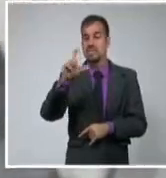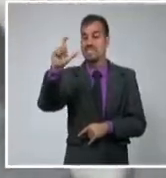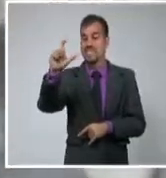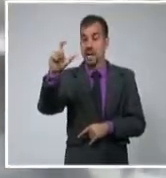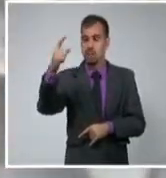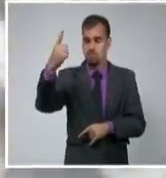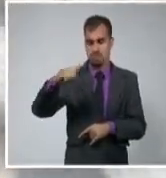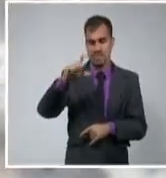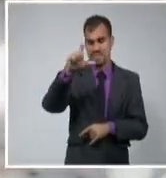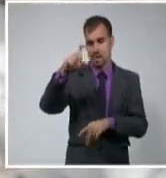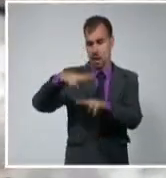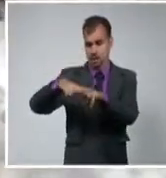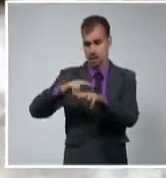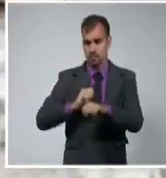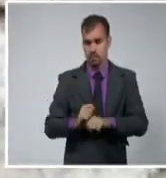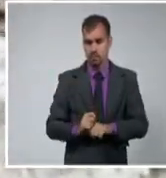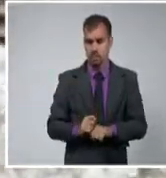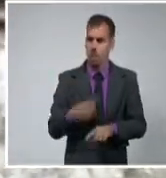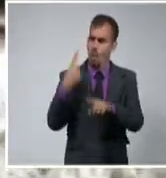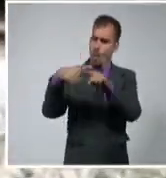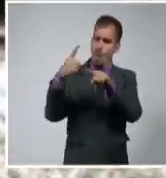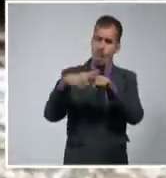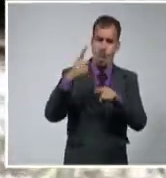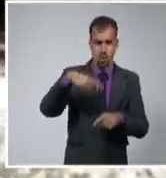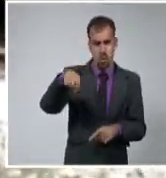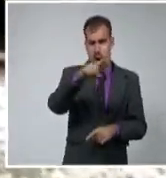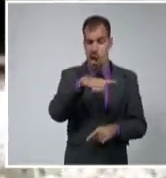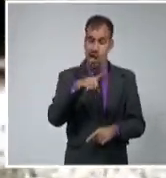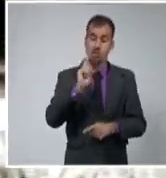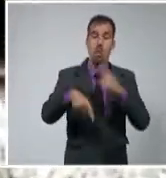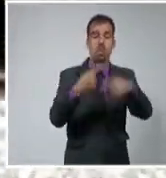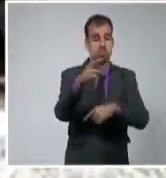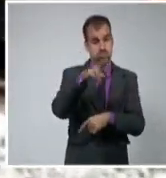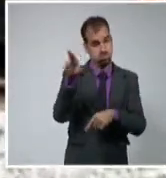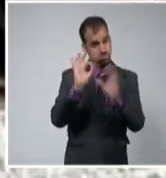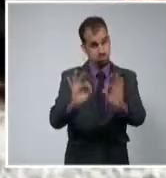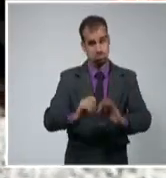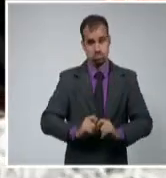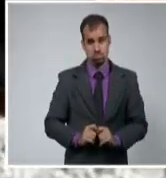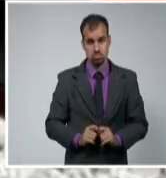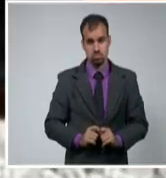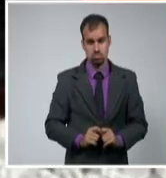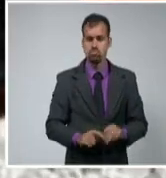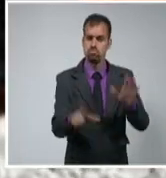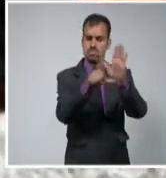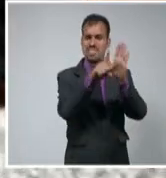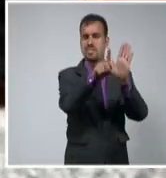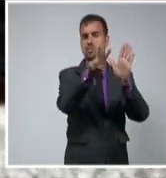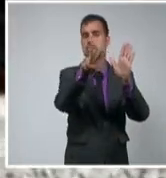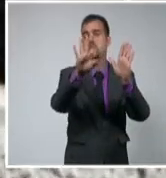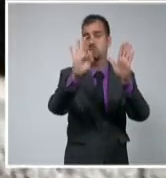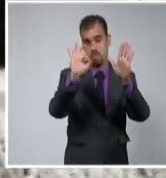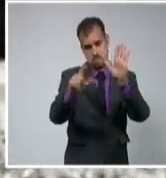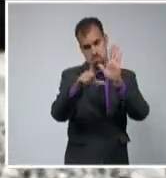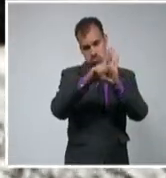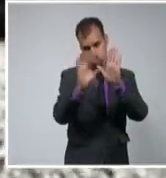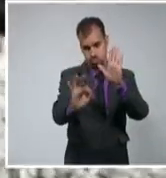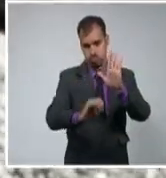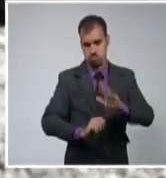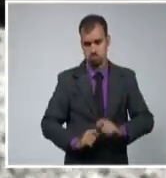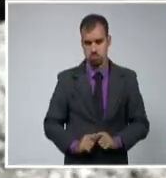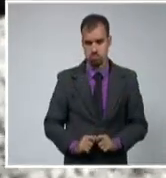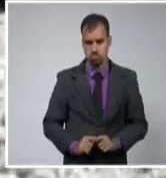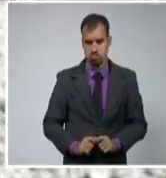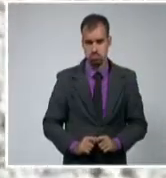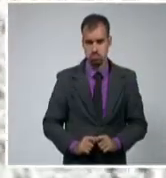de otros actos contra la seguridad del Estado, regulado en el artículo 128 de la propia norma legal.